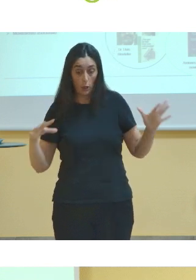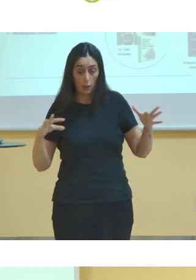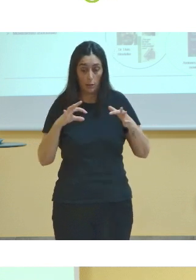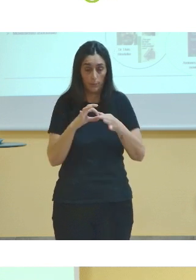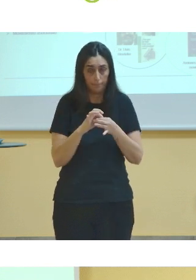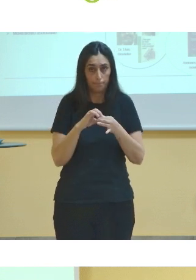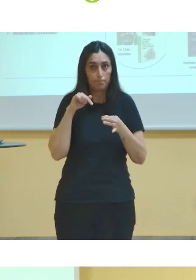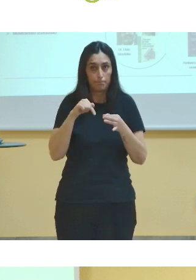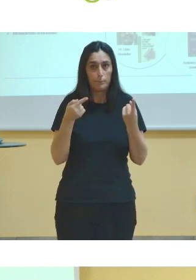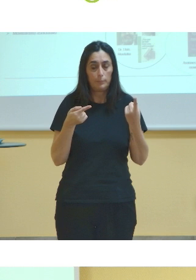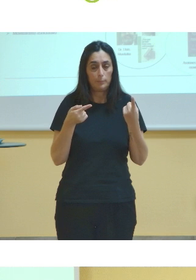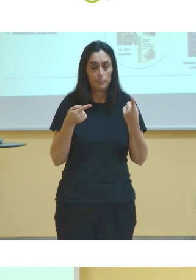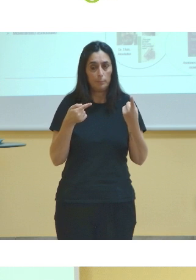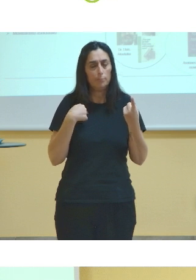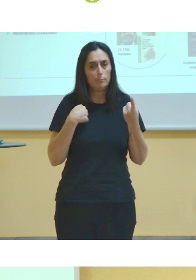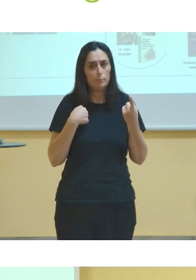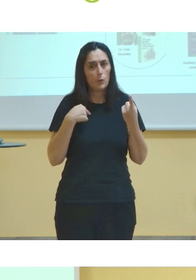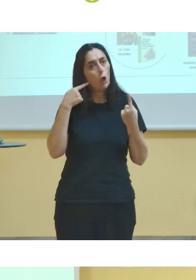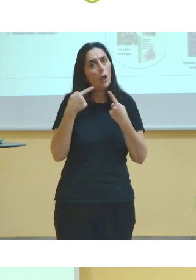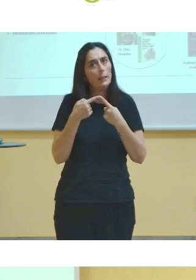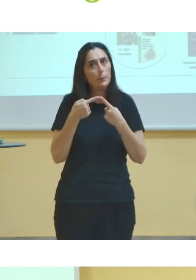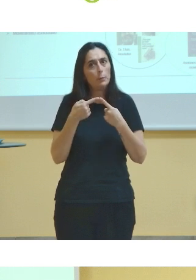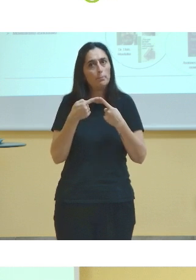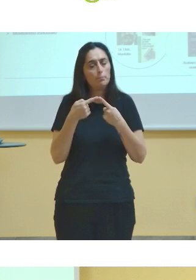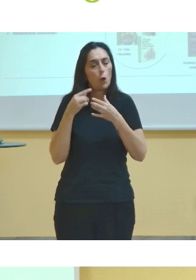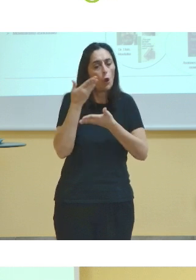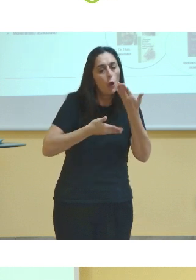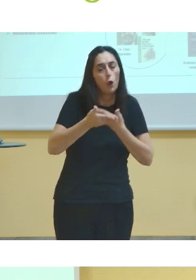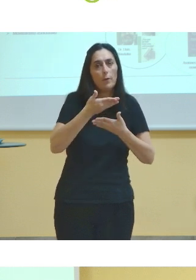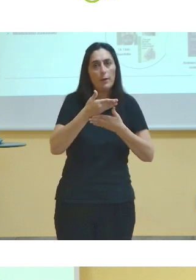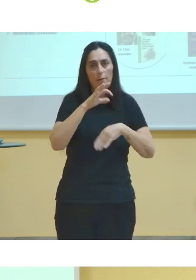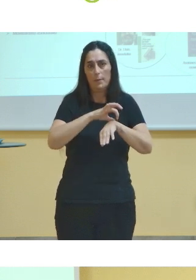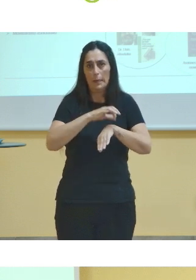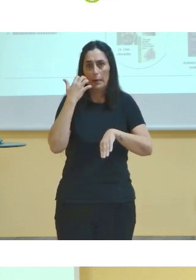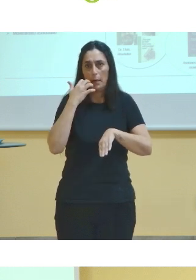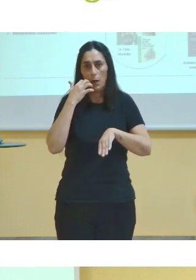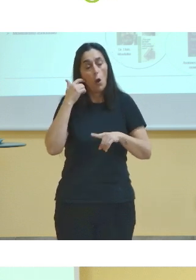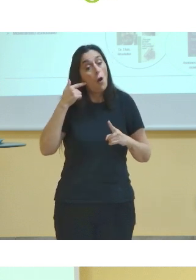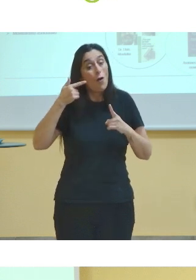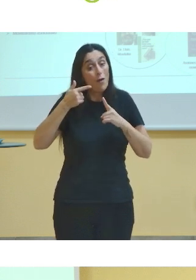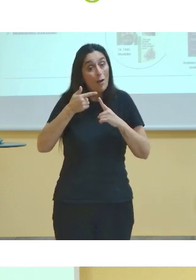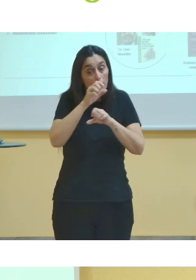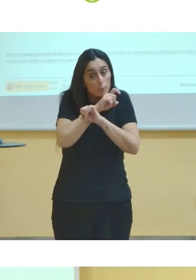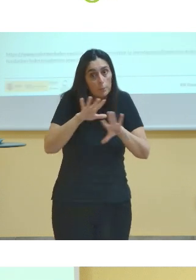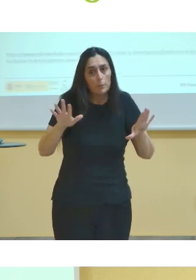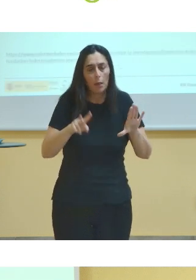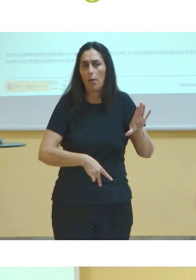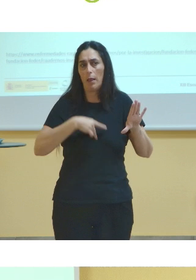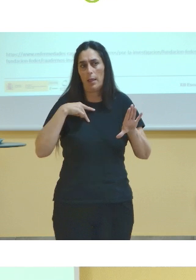y Tecnología, pues sobre las enfermedades raras y cómo se investigan, todo ello dirigido al público general.